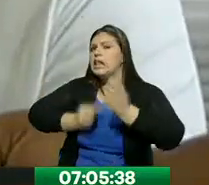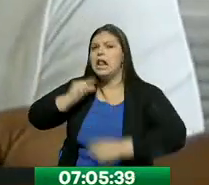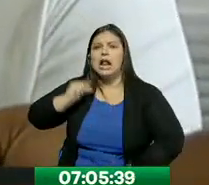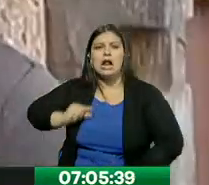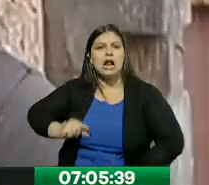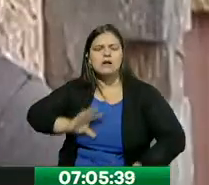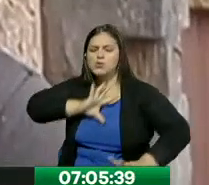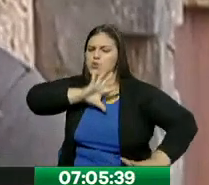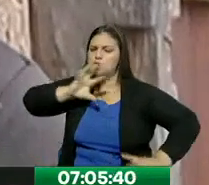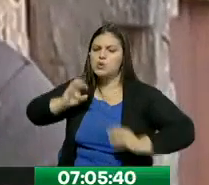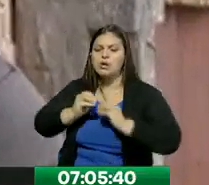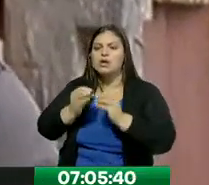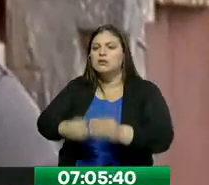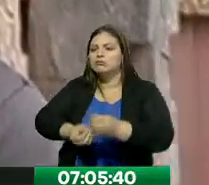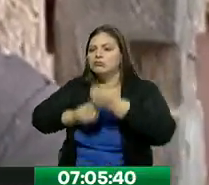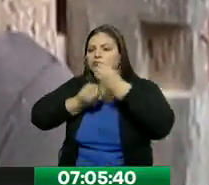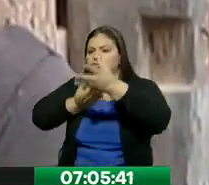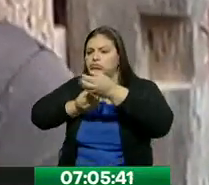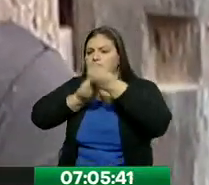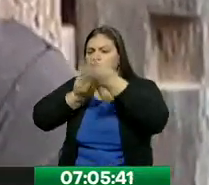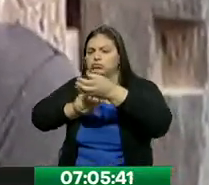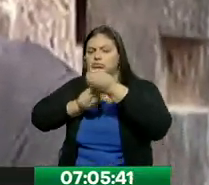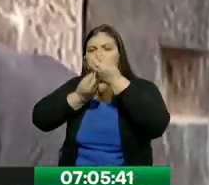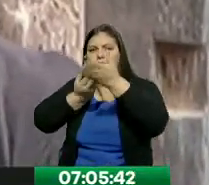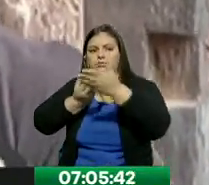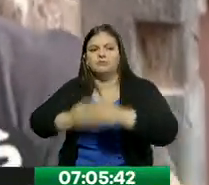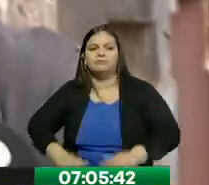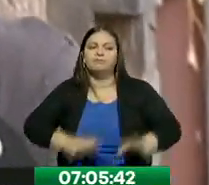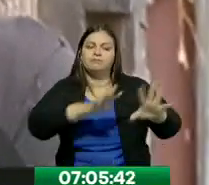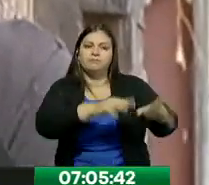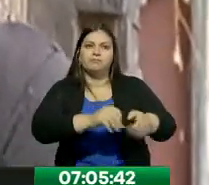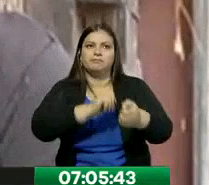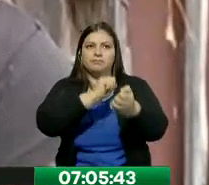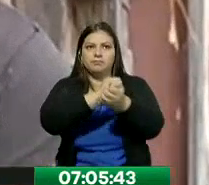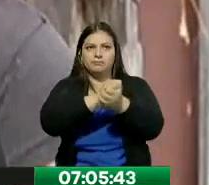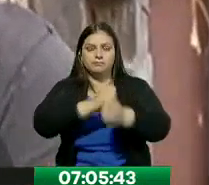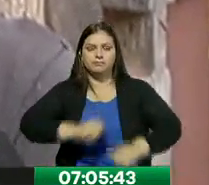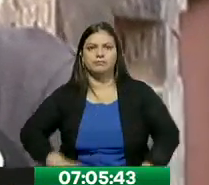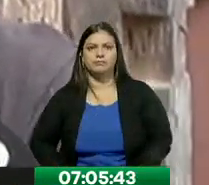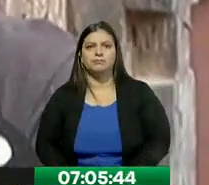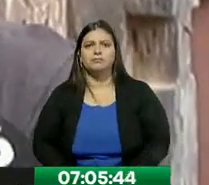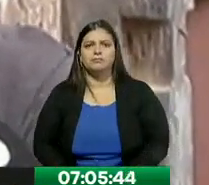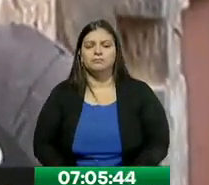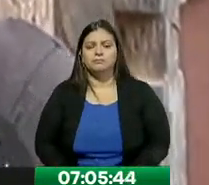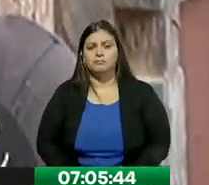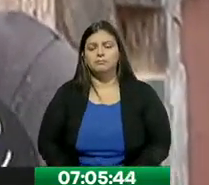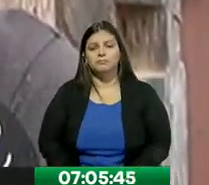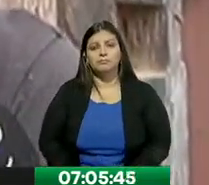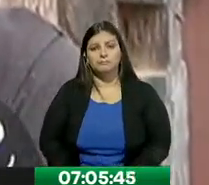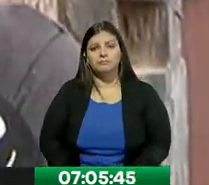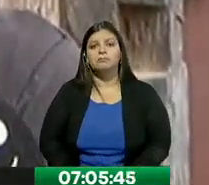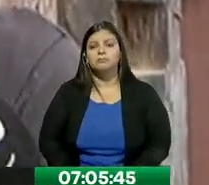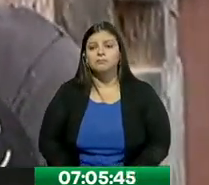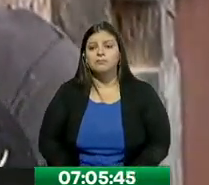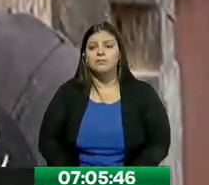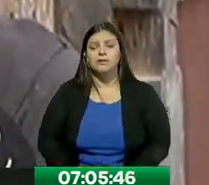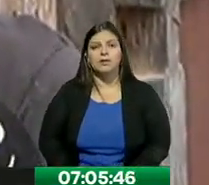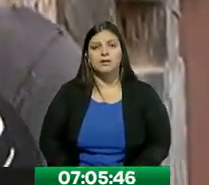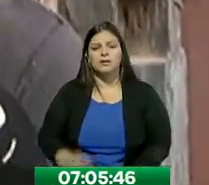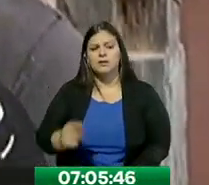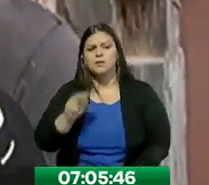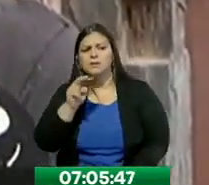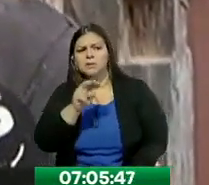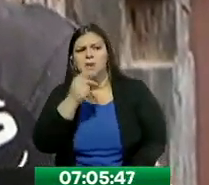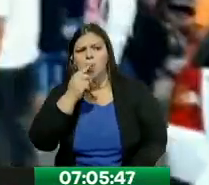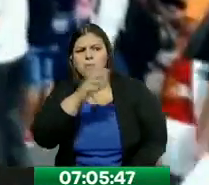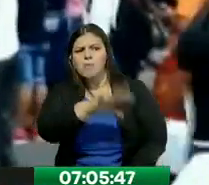que se le imputa. Una parte de nuestra tristeza y dolor que tenemos, tenemos un rayo de luz que es la presión de este individuo psicópata que quemó a